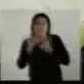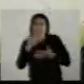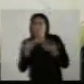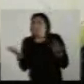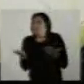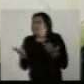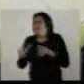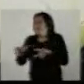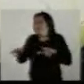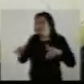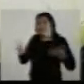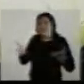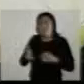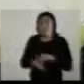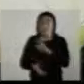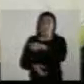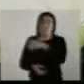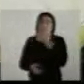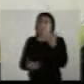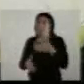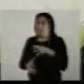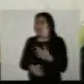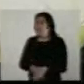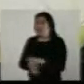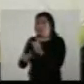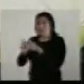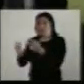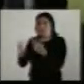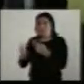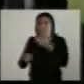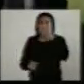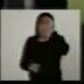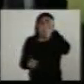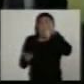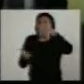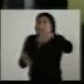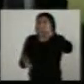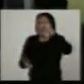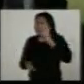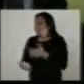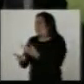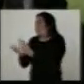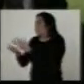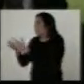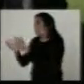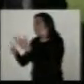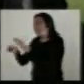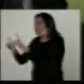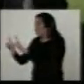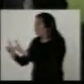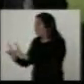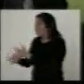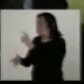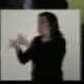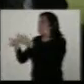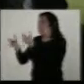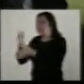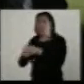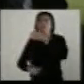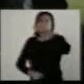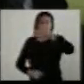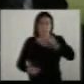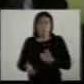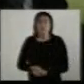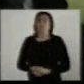tenemos y dónde estamos. Claro. Por increíble que les suene a los televidentes, eso no se sabe en el Perú. No hay un censo. No hay un censo de personas